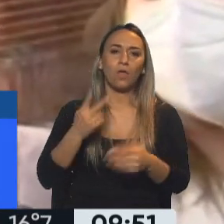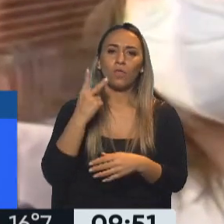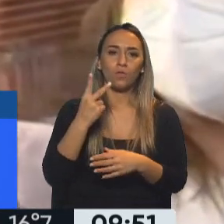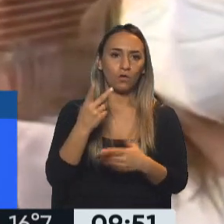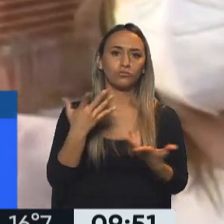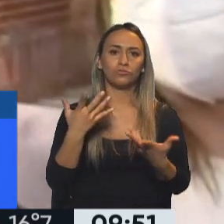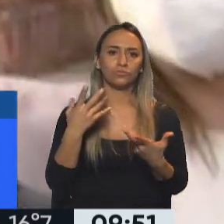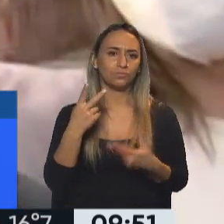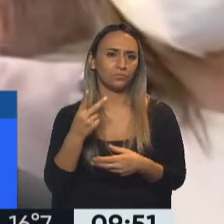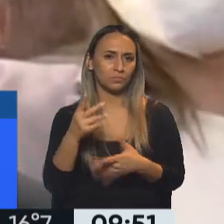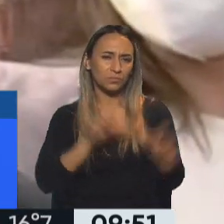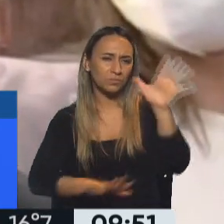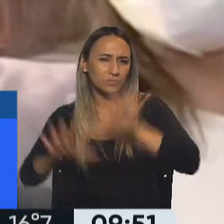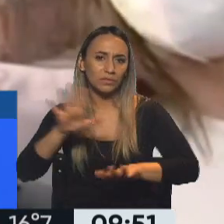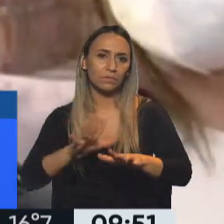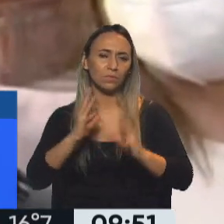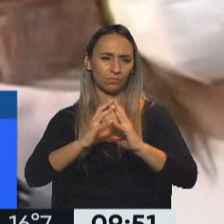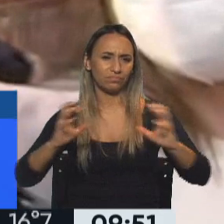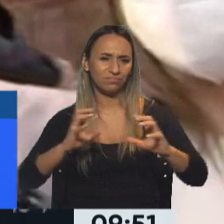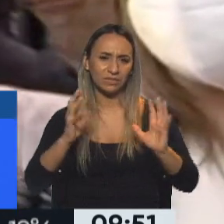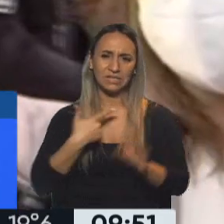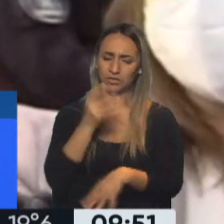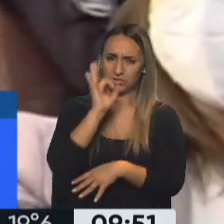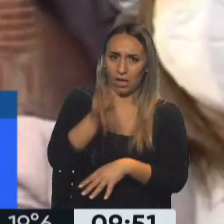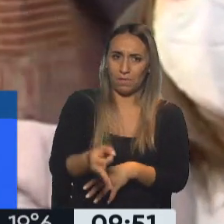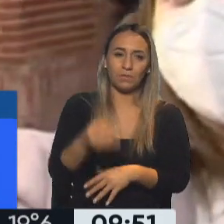aparatos como han montado la grieta, y saber que hicimos todo lo